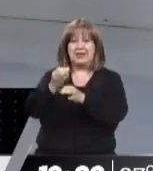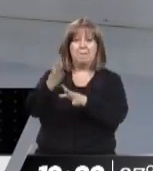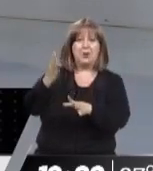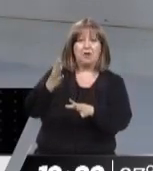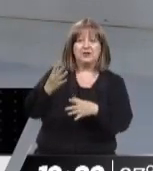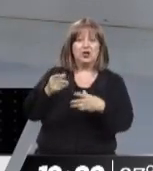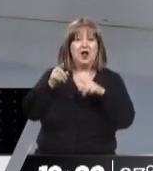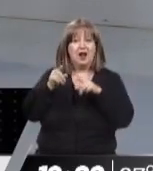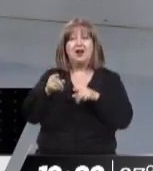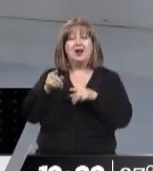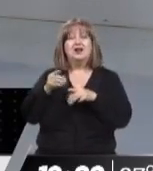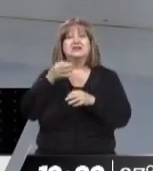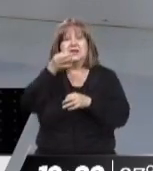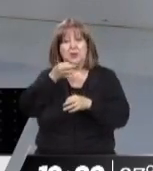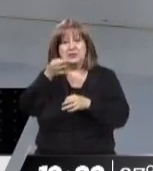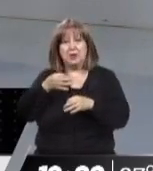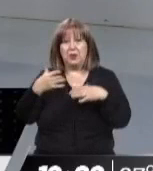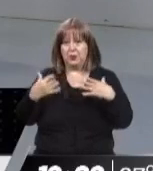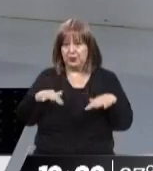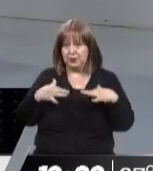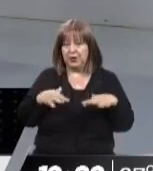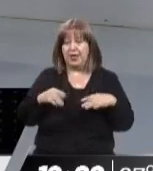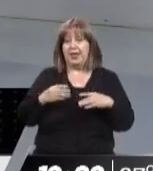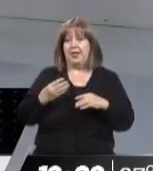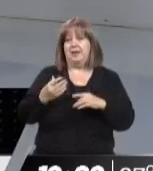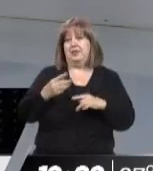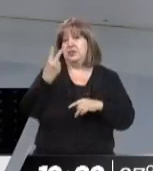momentos de crisis, ¿no? Pero bueno, ahí veíamos las imágenes donde